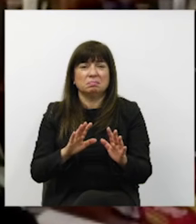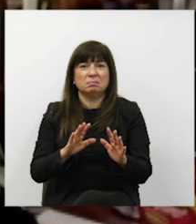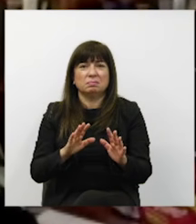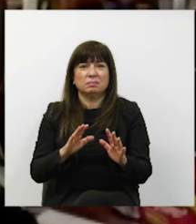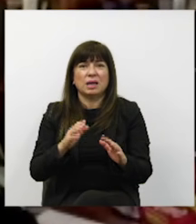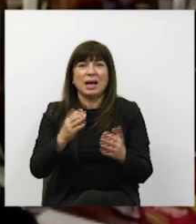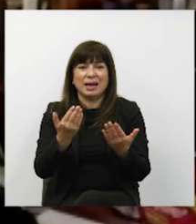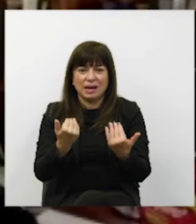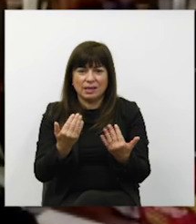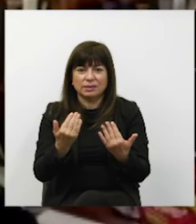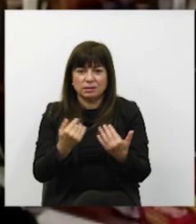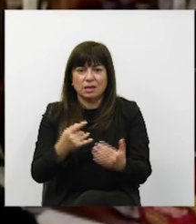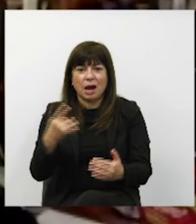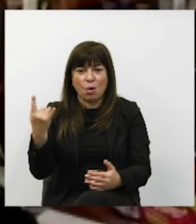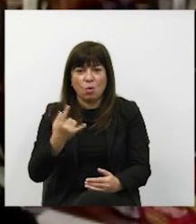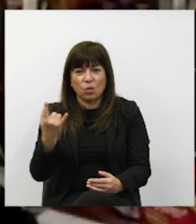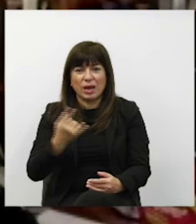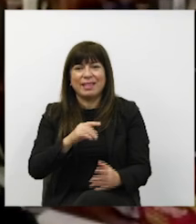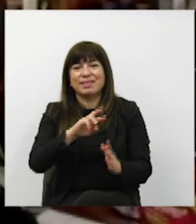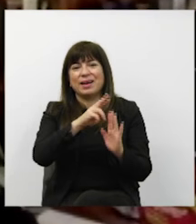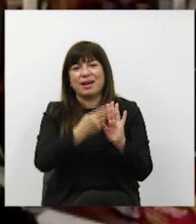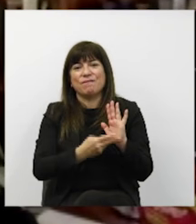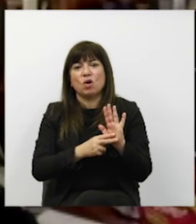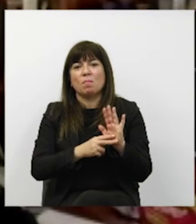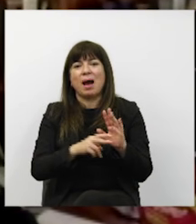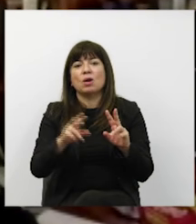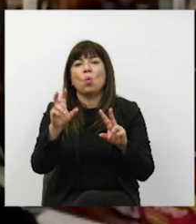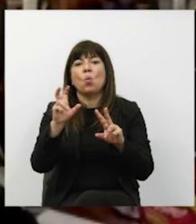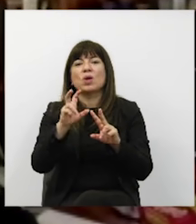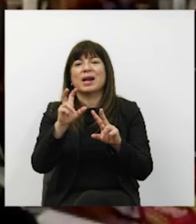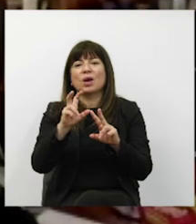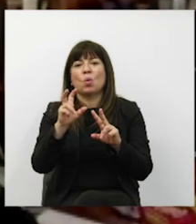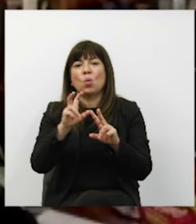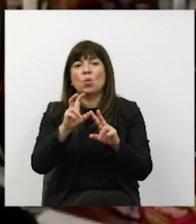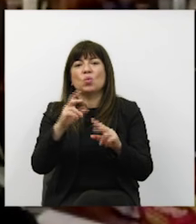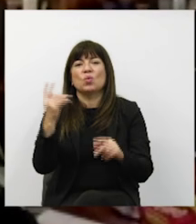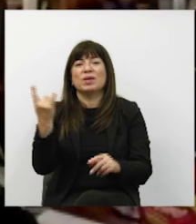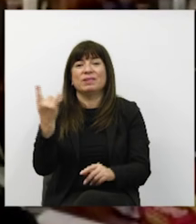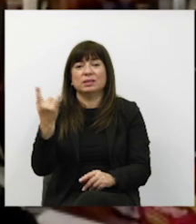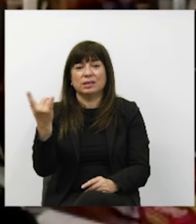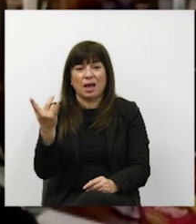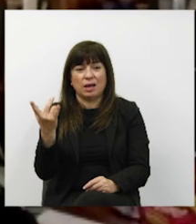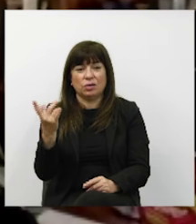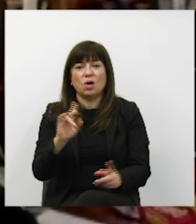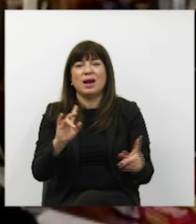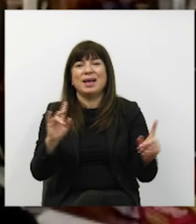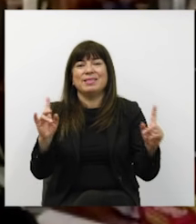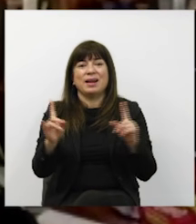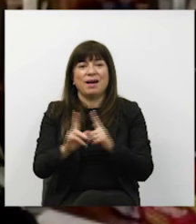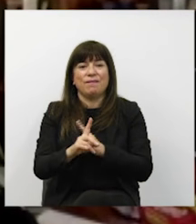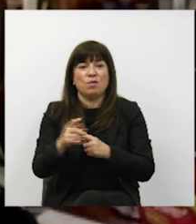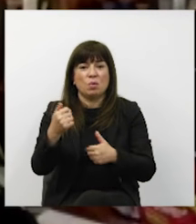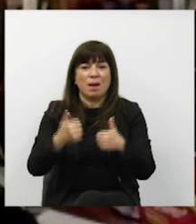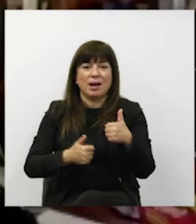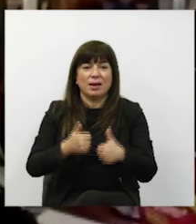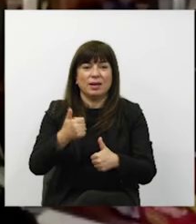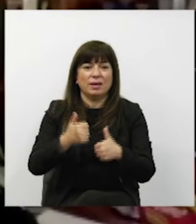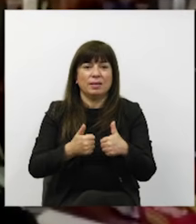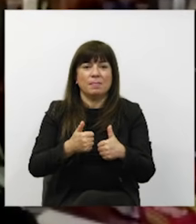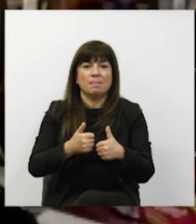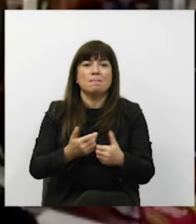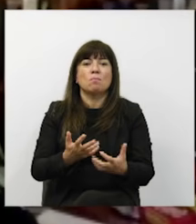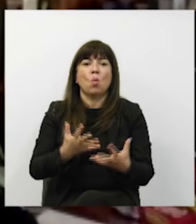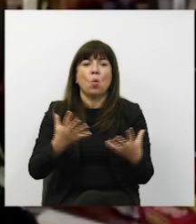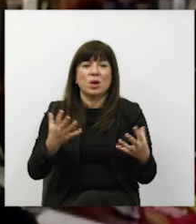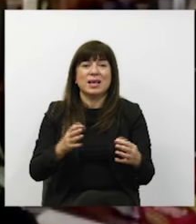sobre la necesidad urgente de reformar el currículum universitario en Chile. y transformar estas carreras muy